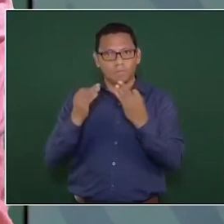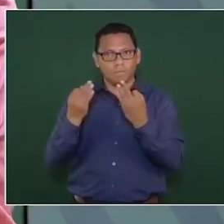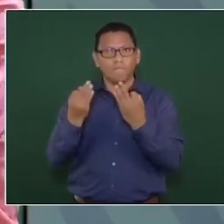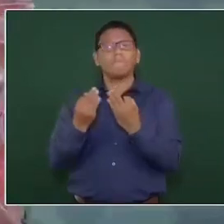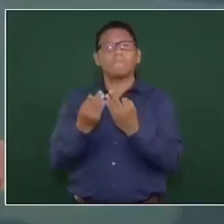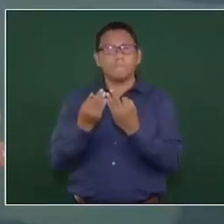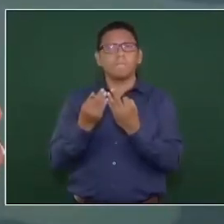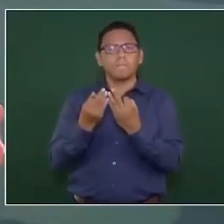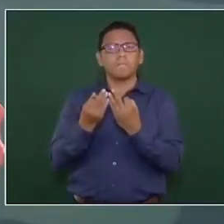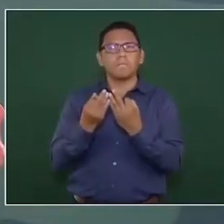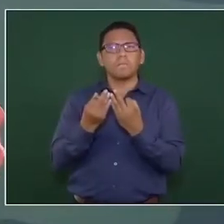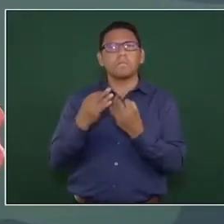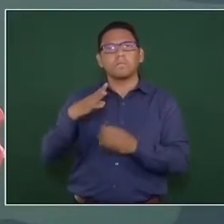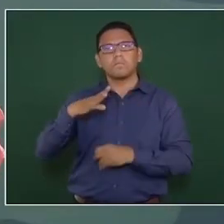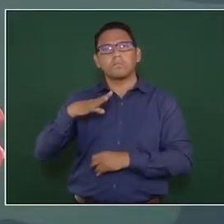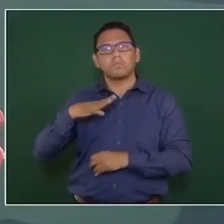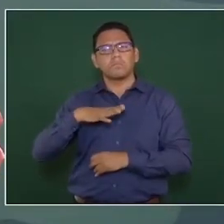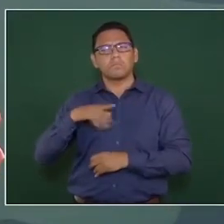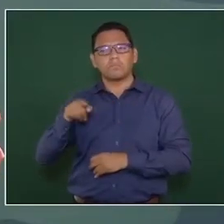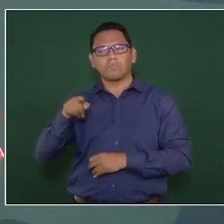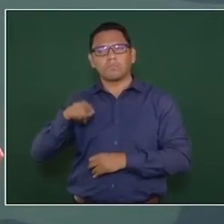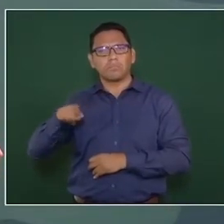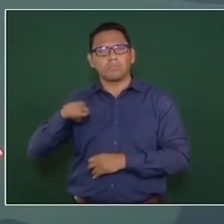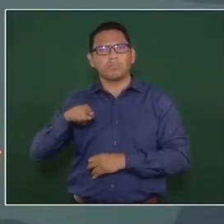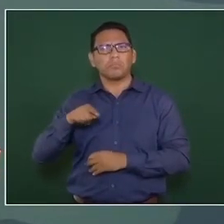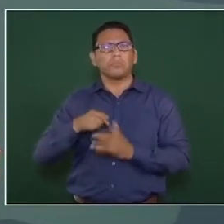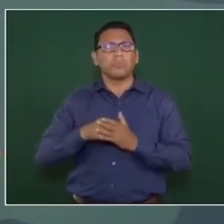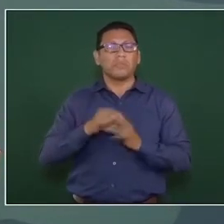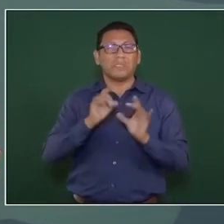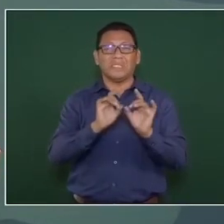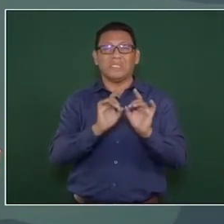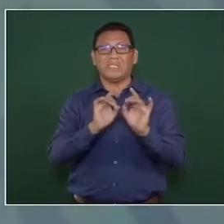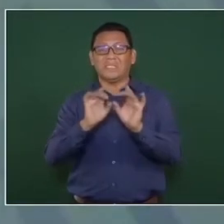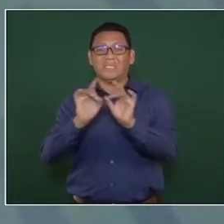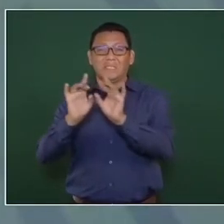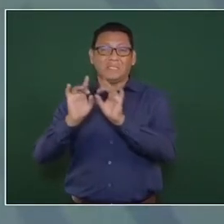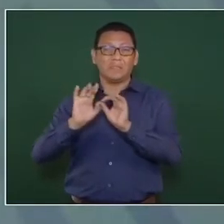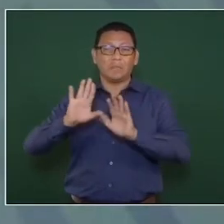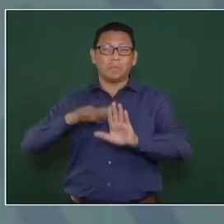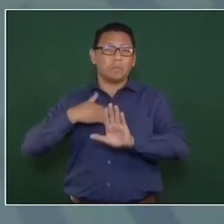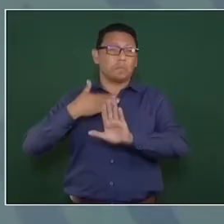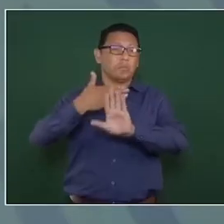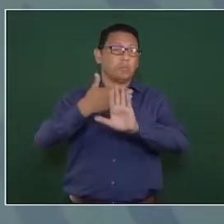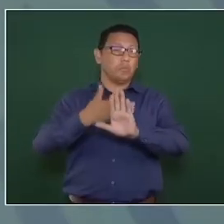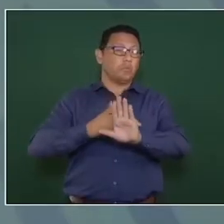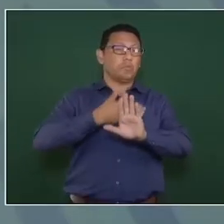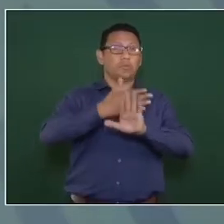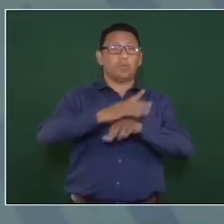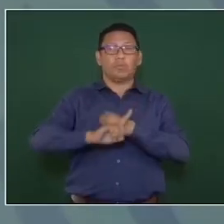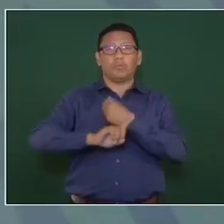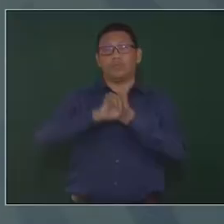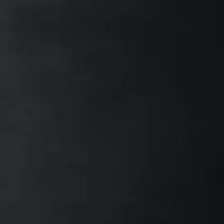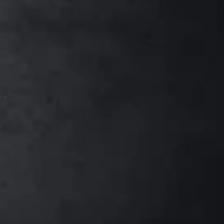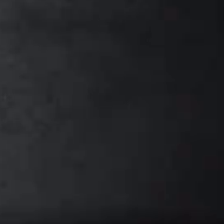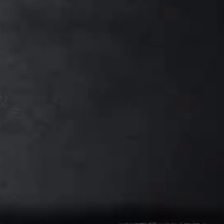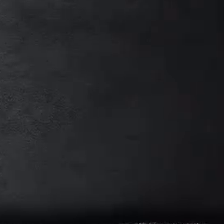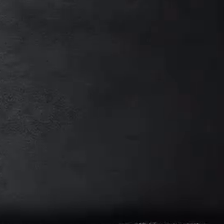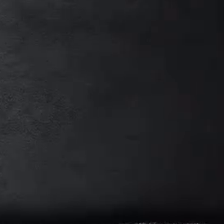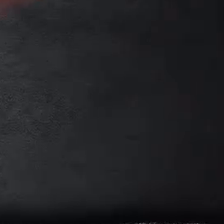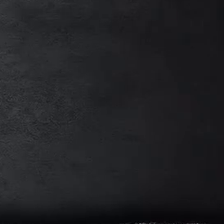se llevaron a cabo muchos golpes de estados en América del Sur,